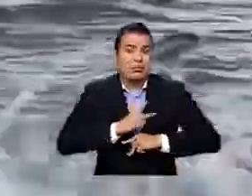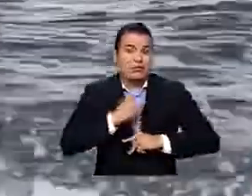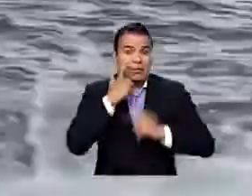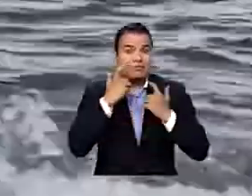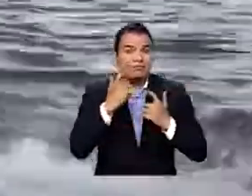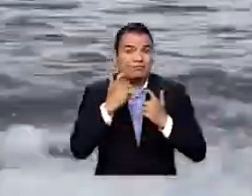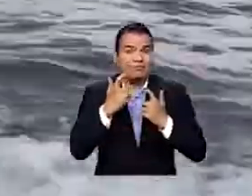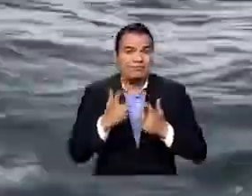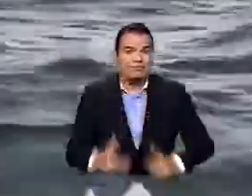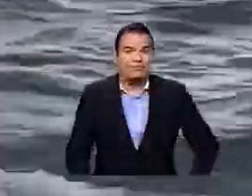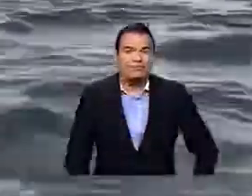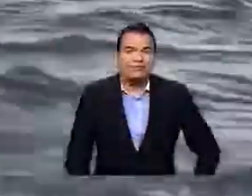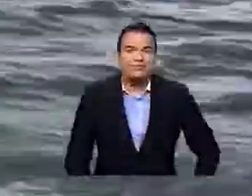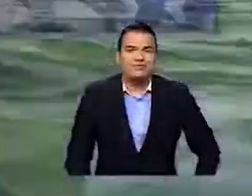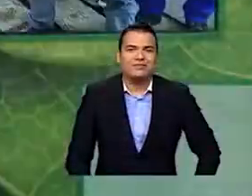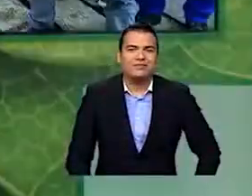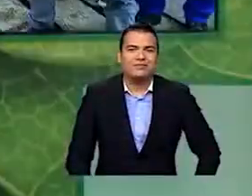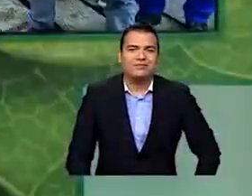tenemos.